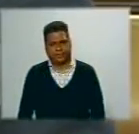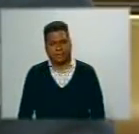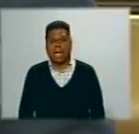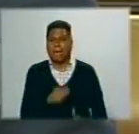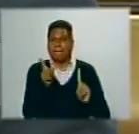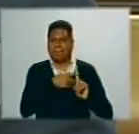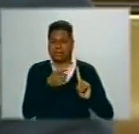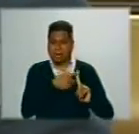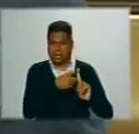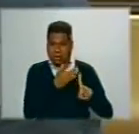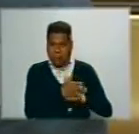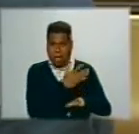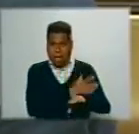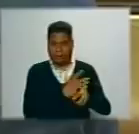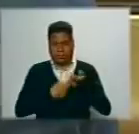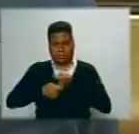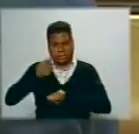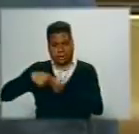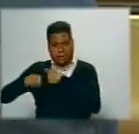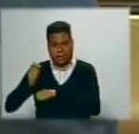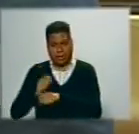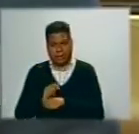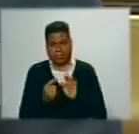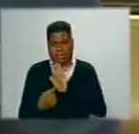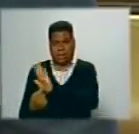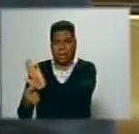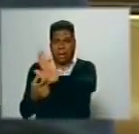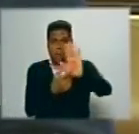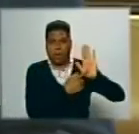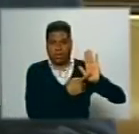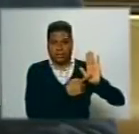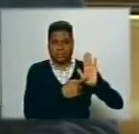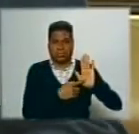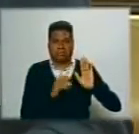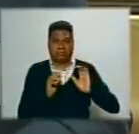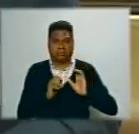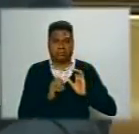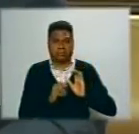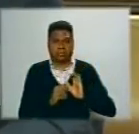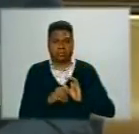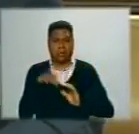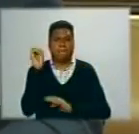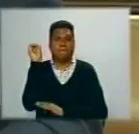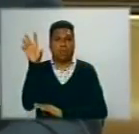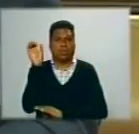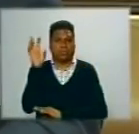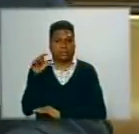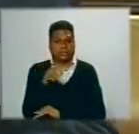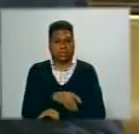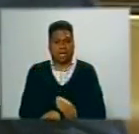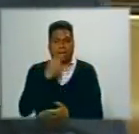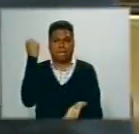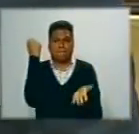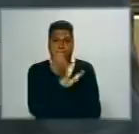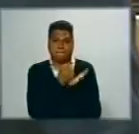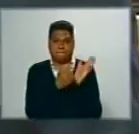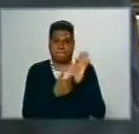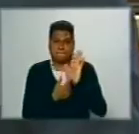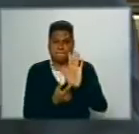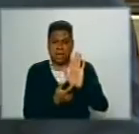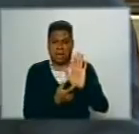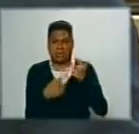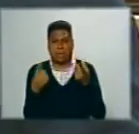preventa, la exhibición, la publicidad, el marcaje de